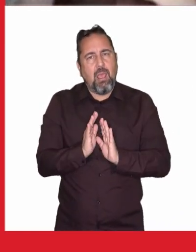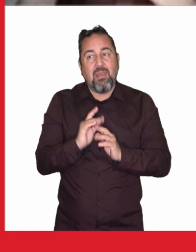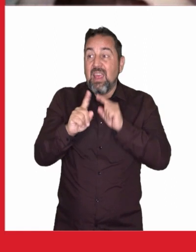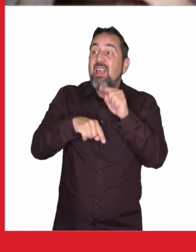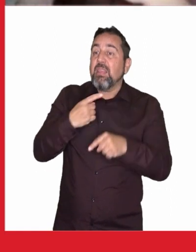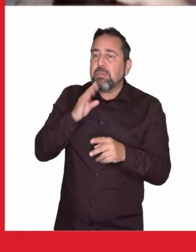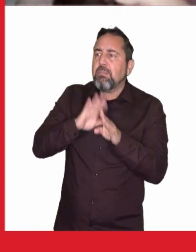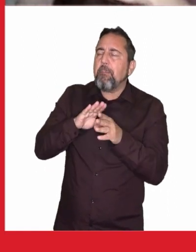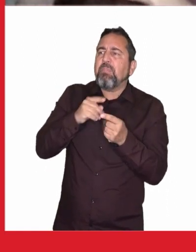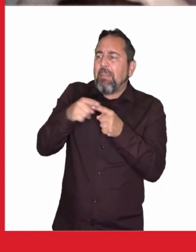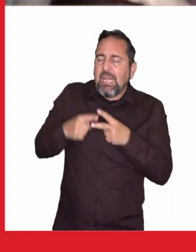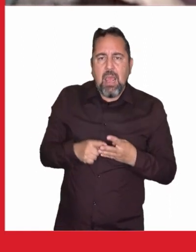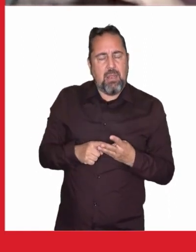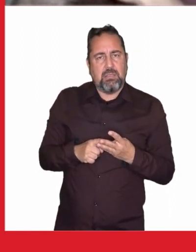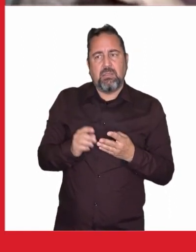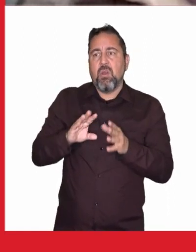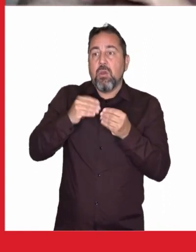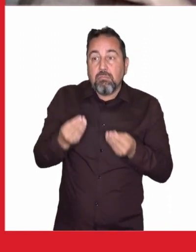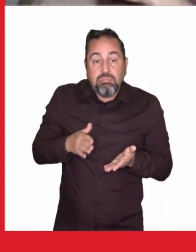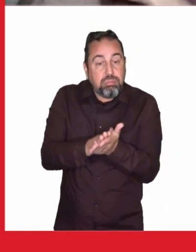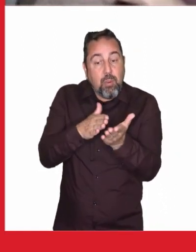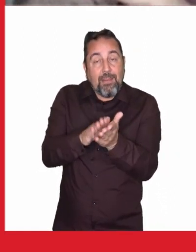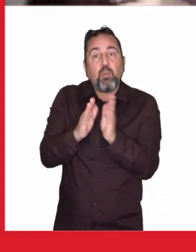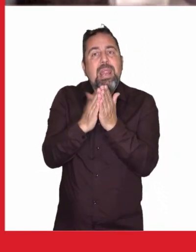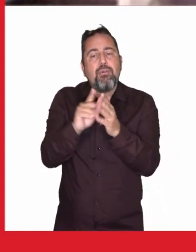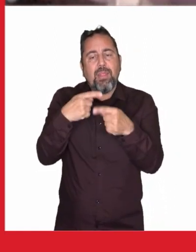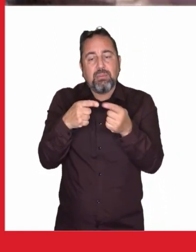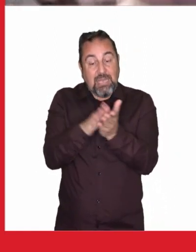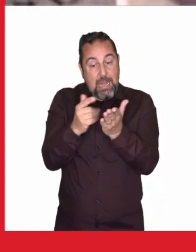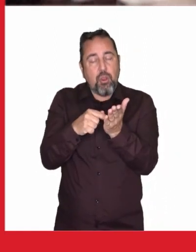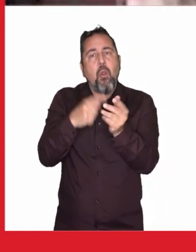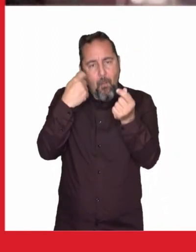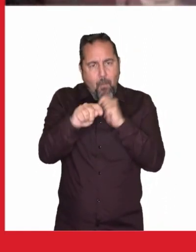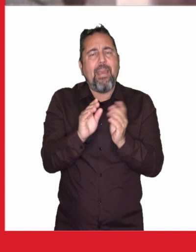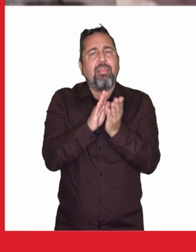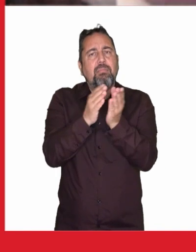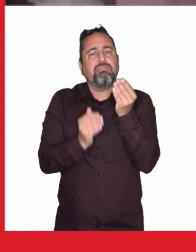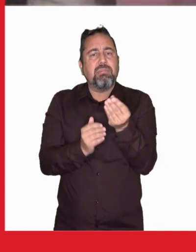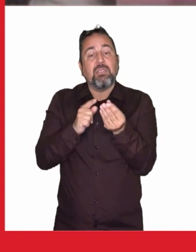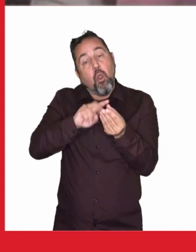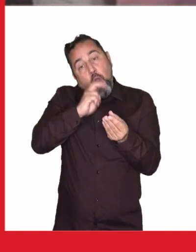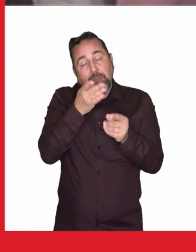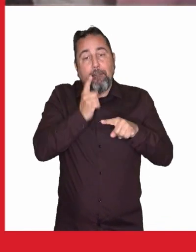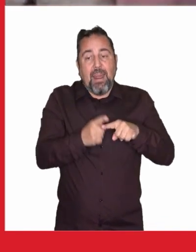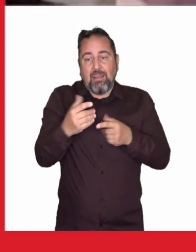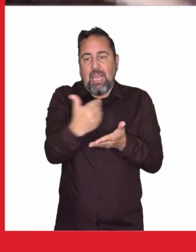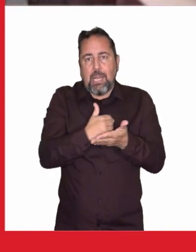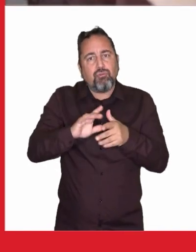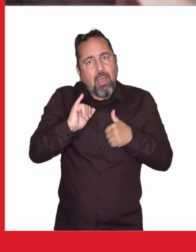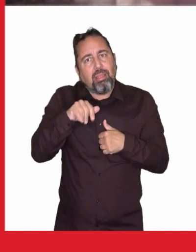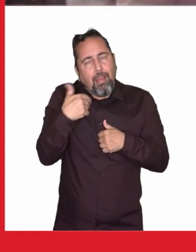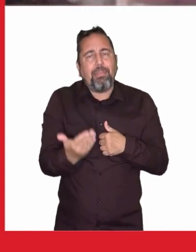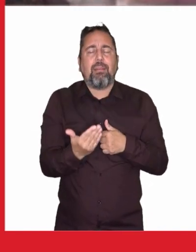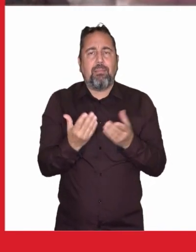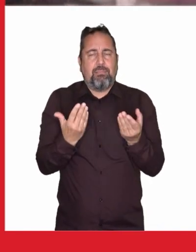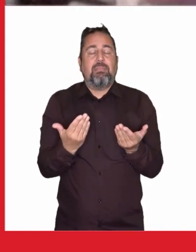propuesta de valor que me genera ingresos. Luego imagínate que los materiales los publicamos, los convertimos en un libro que vendemos. Ahí tengo